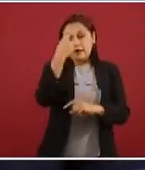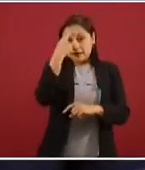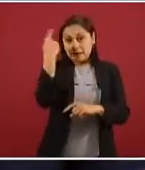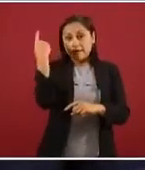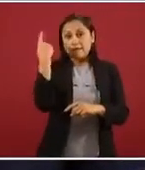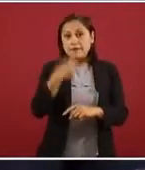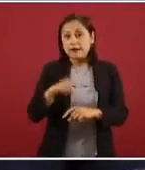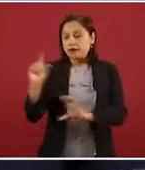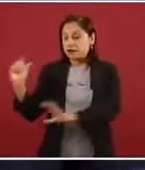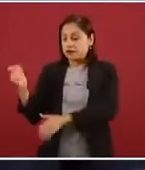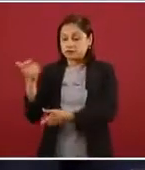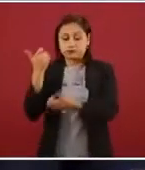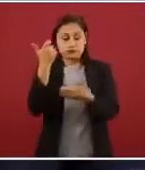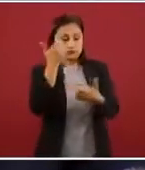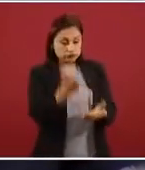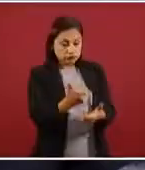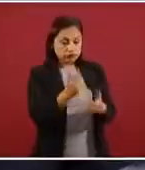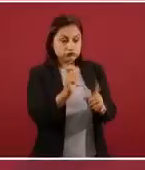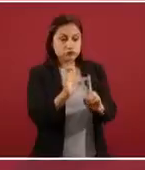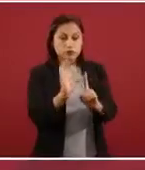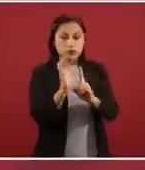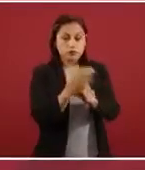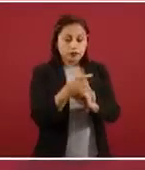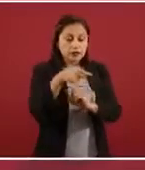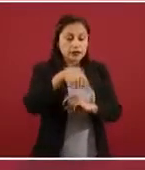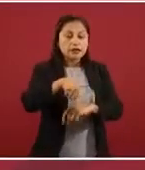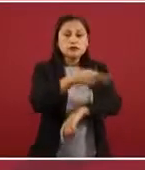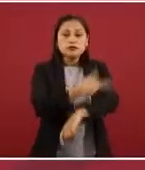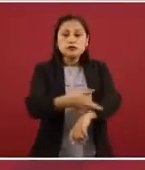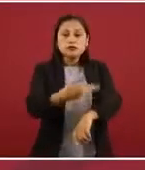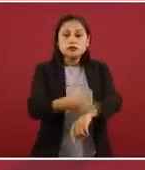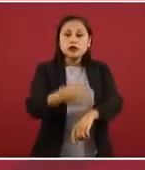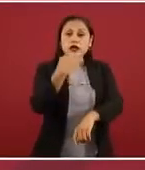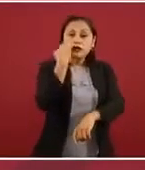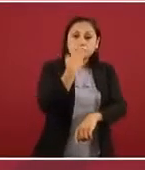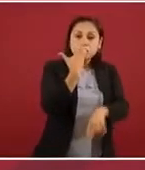escuelas de manera directa. Llevan 26 mil